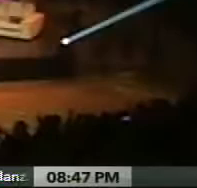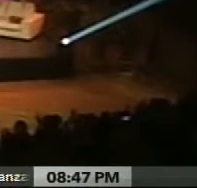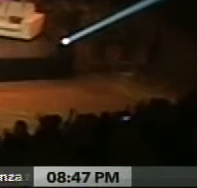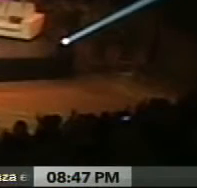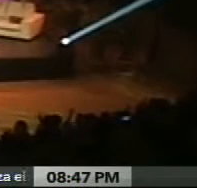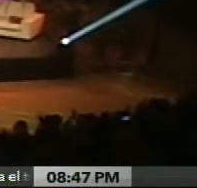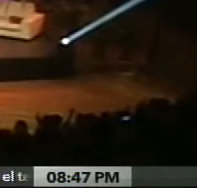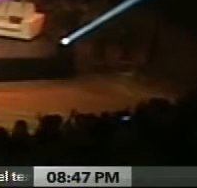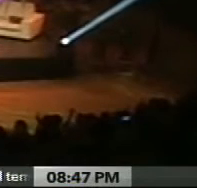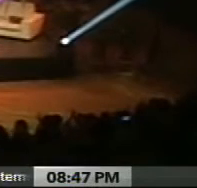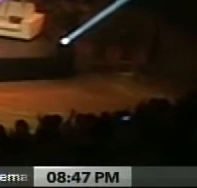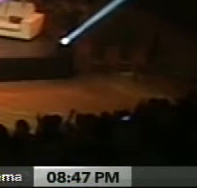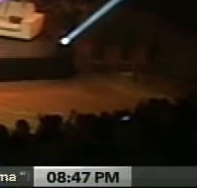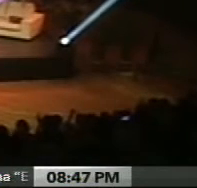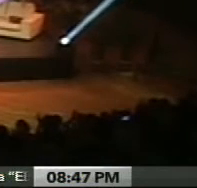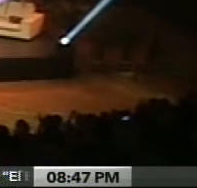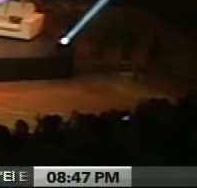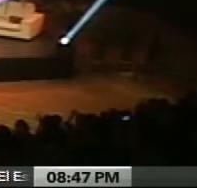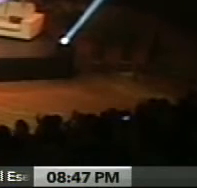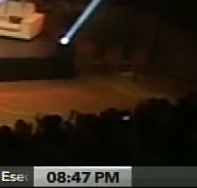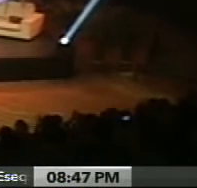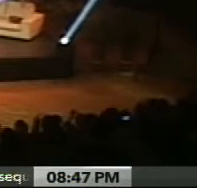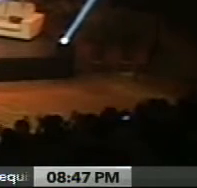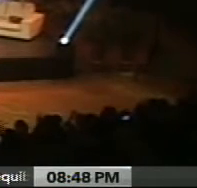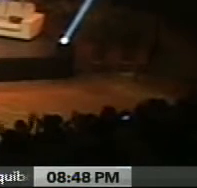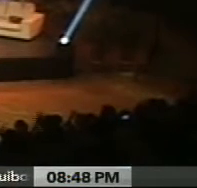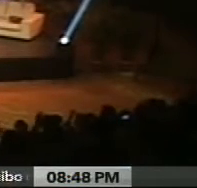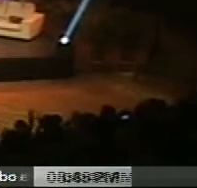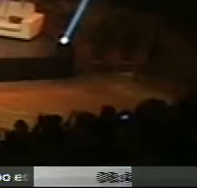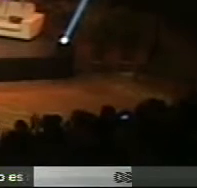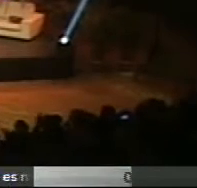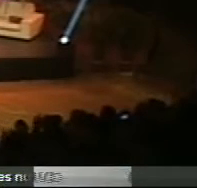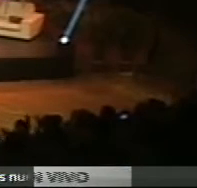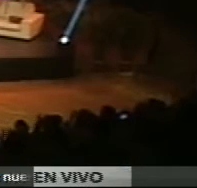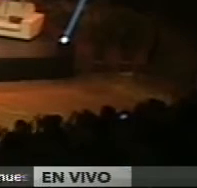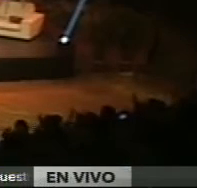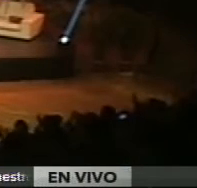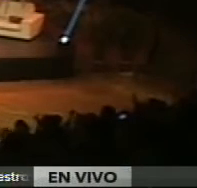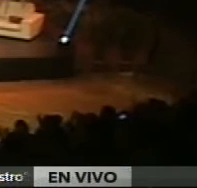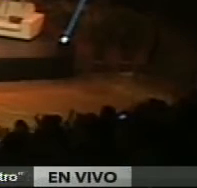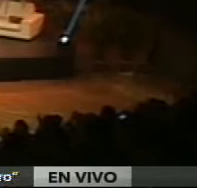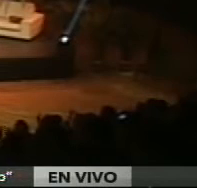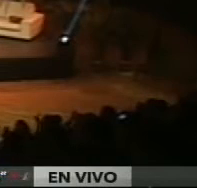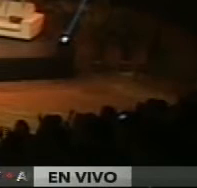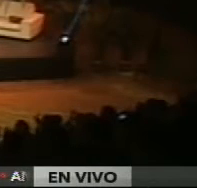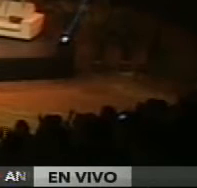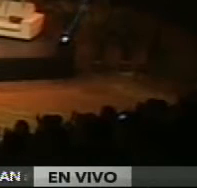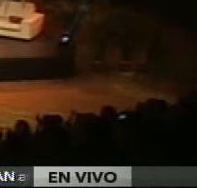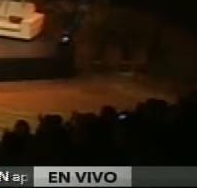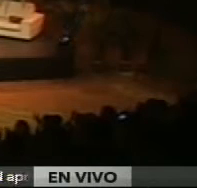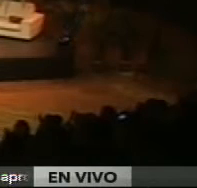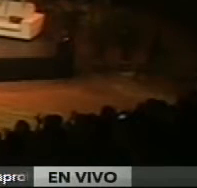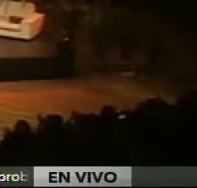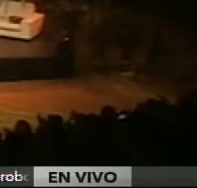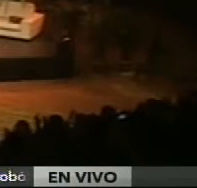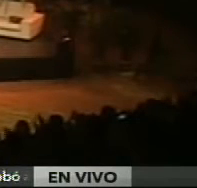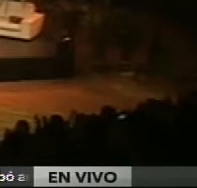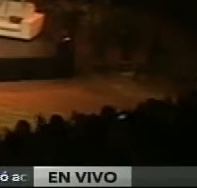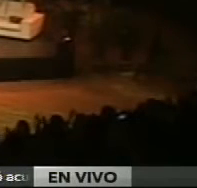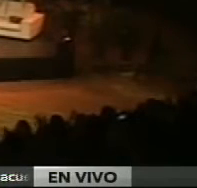María José, Amaranta, Solana, Edwin, José Delgado, un abrazo grande, muchísimas gracias, muy buenas